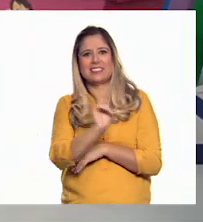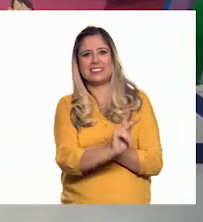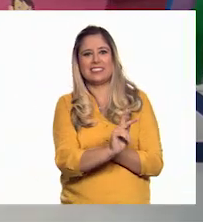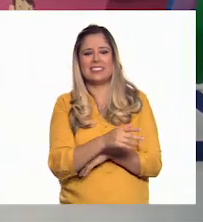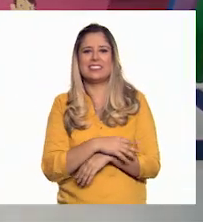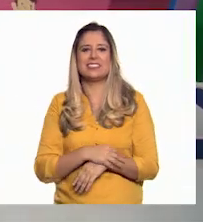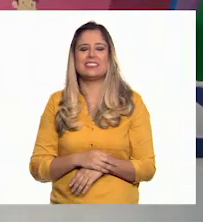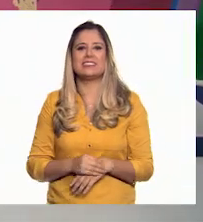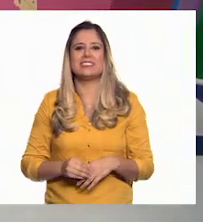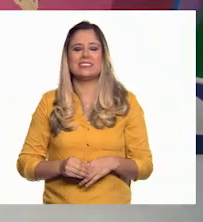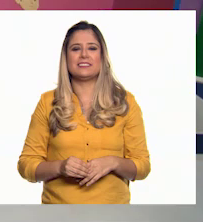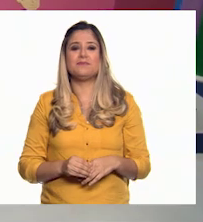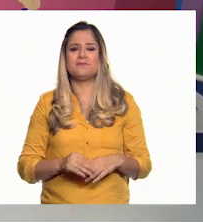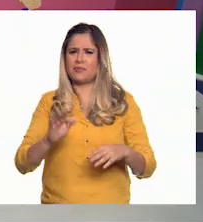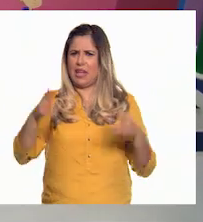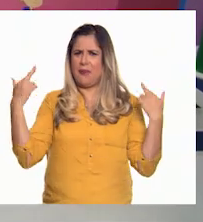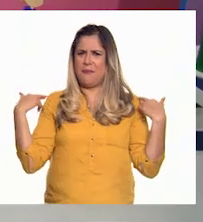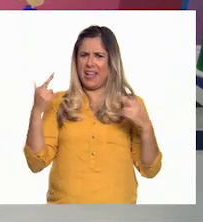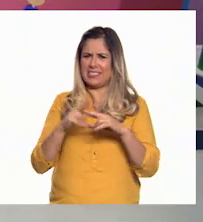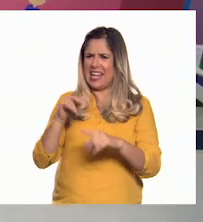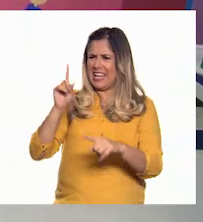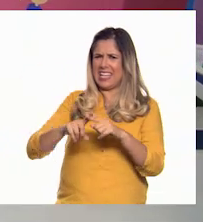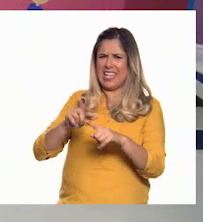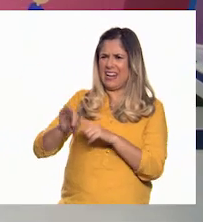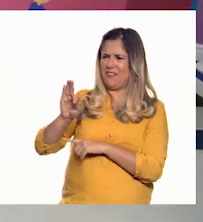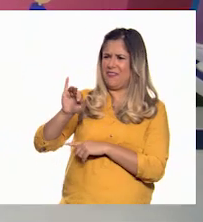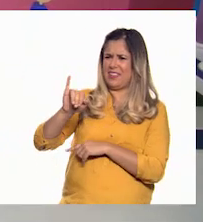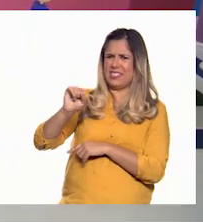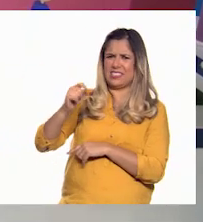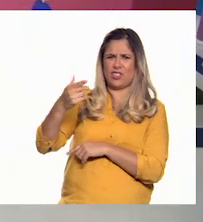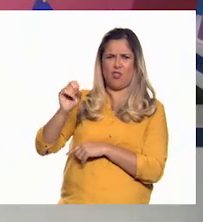Ay, maestra, ¿pero quién es el Fisgón?